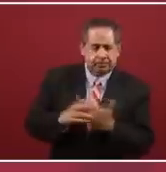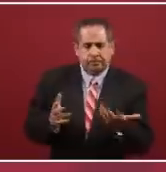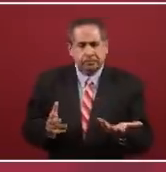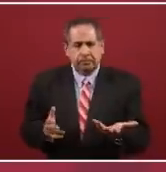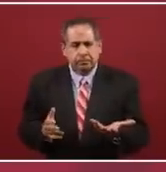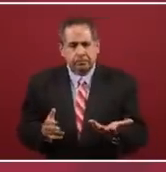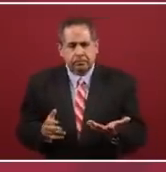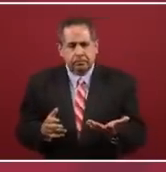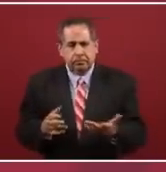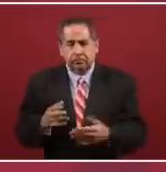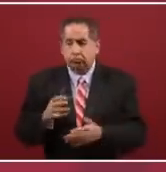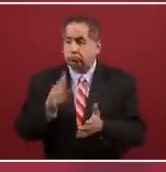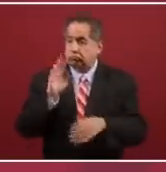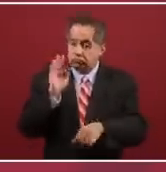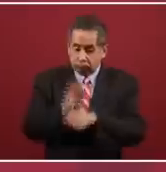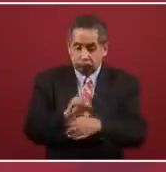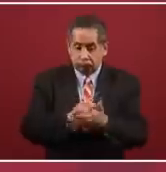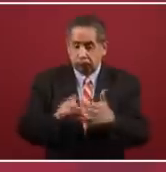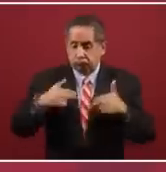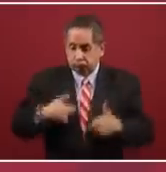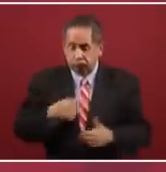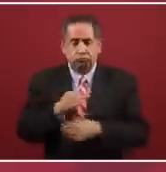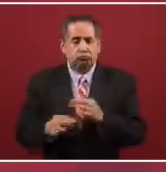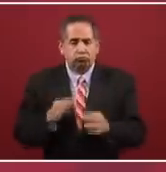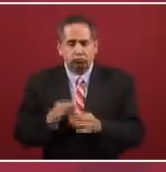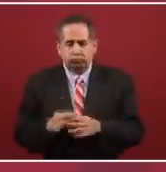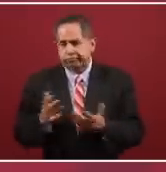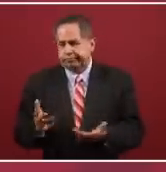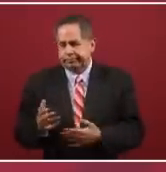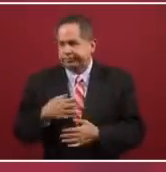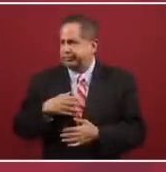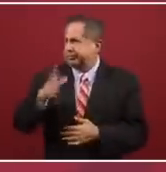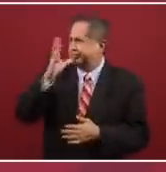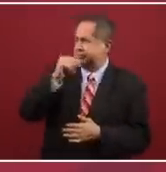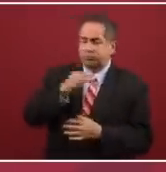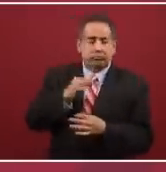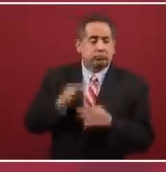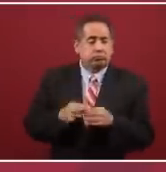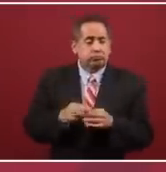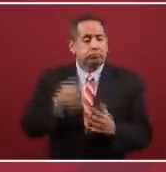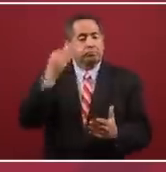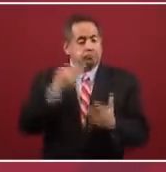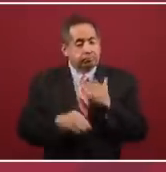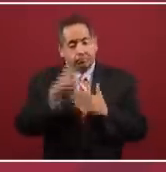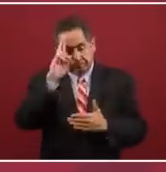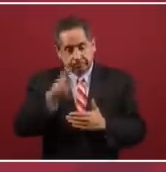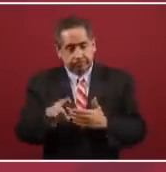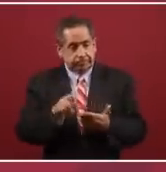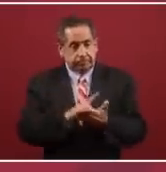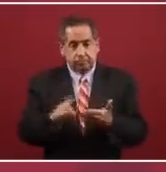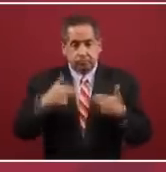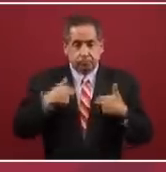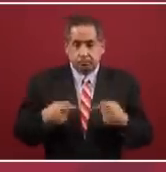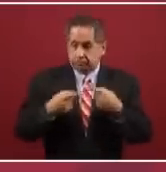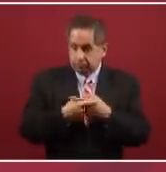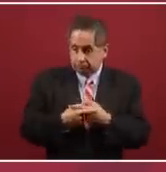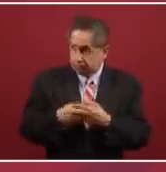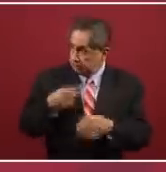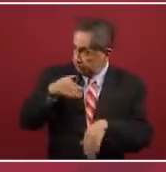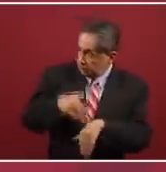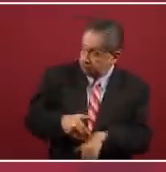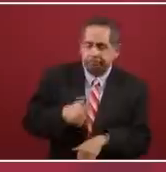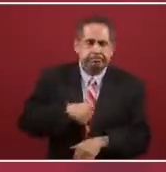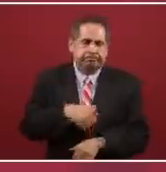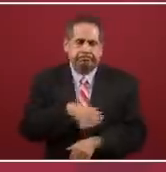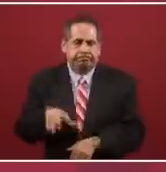hay que cumplirlas, pero no cumplir algo que va en contra de los derechos humanos.